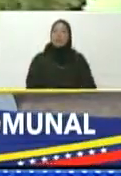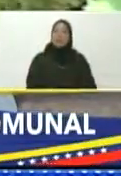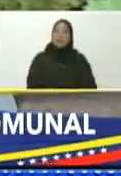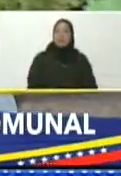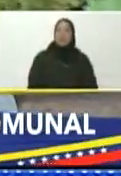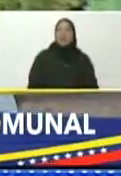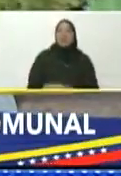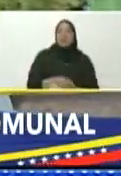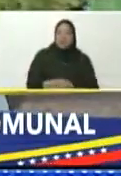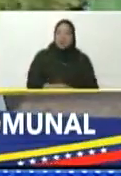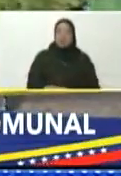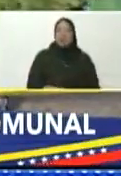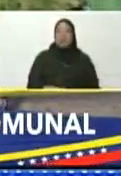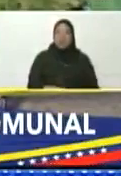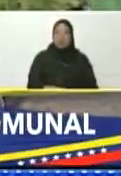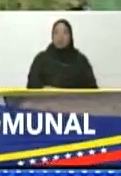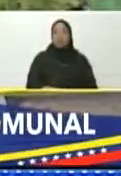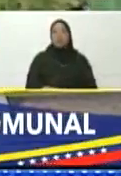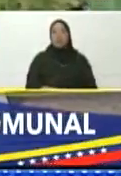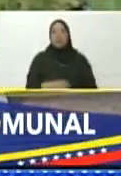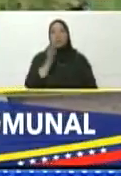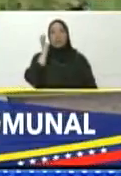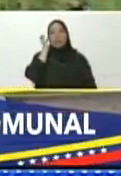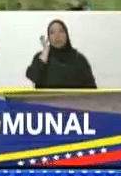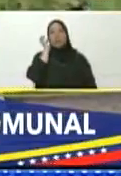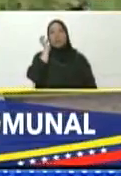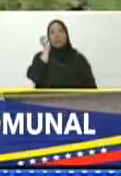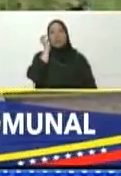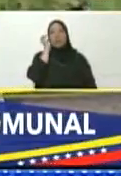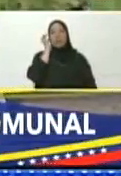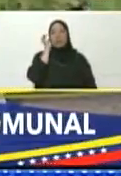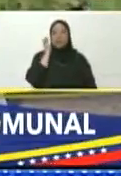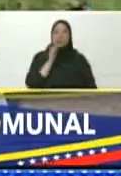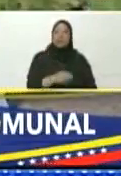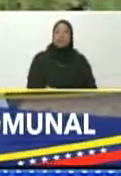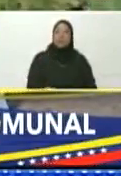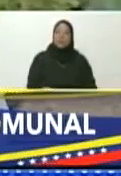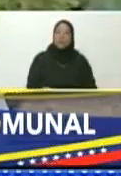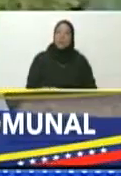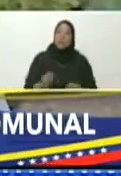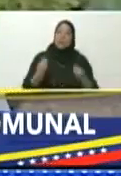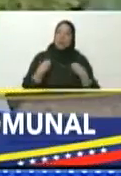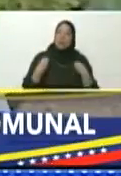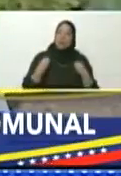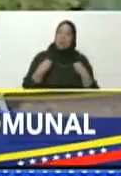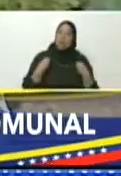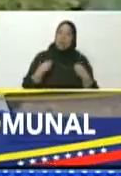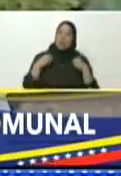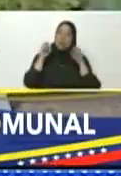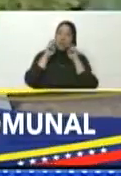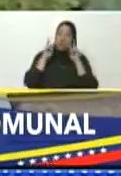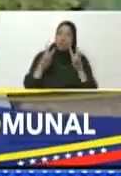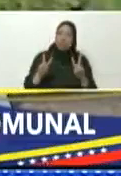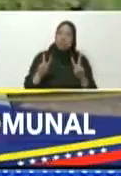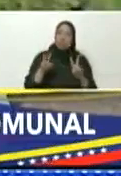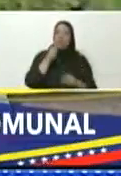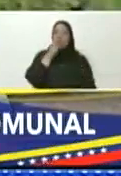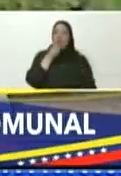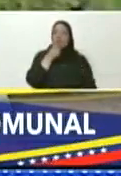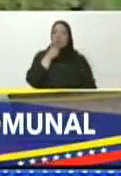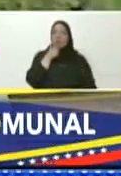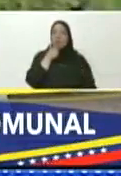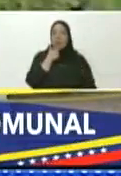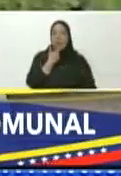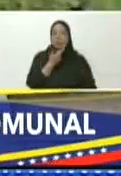compartiendo. Bueno, tenemos que cuidarnos un poquito porque el coronavirus está vivo todavía. Entonces siempre hay que cuidarse un poquito.